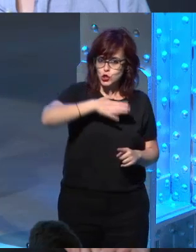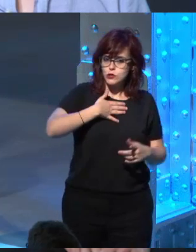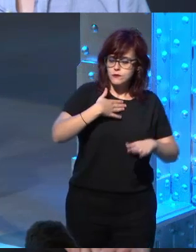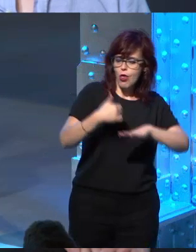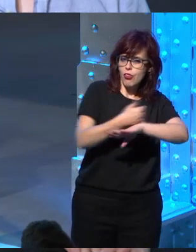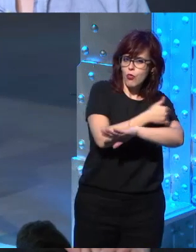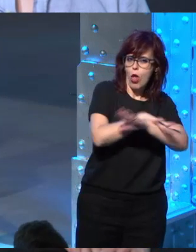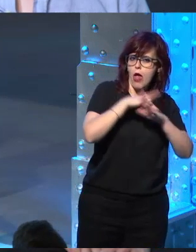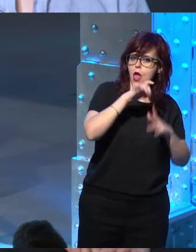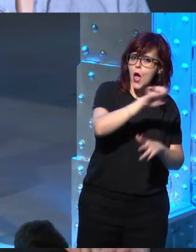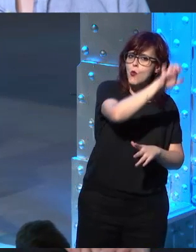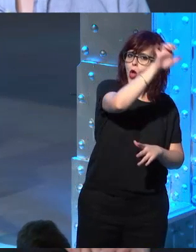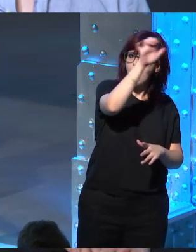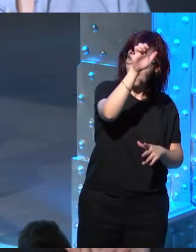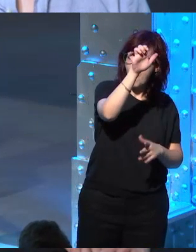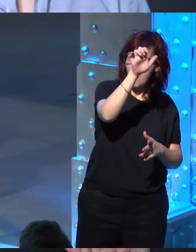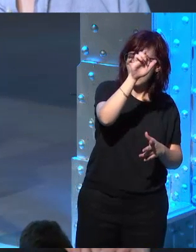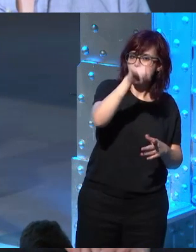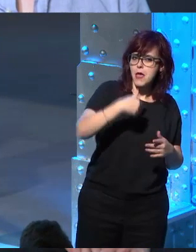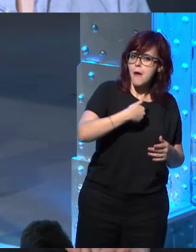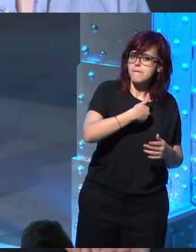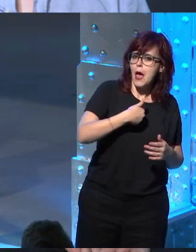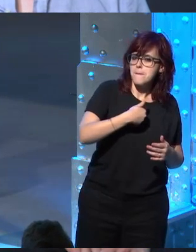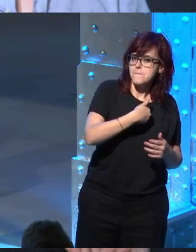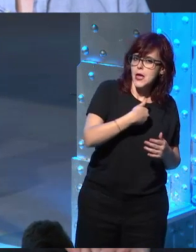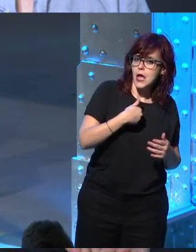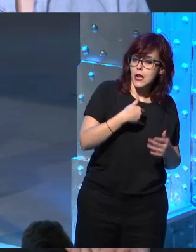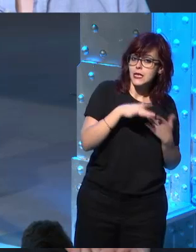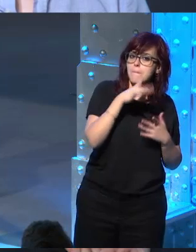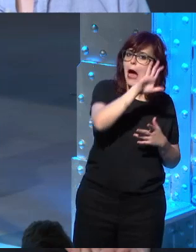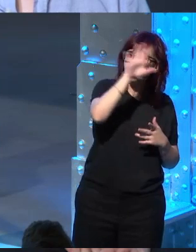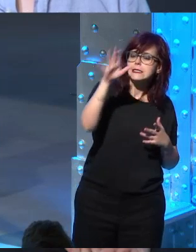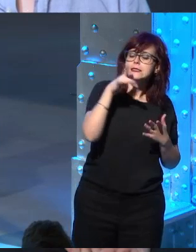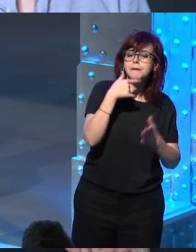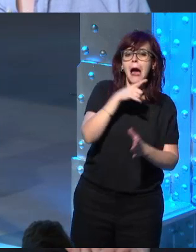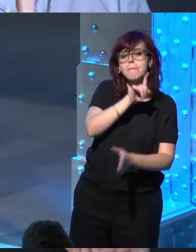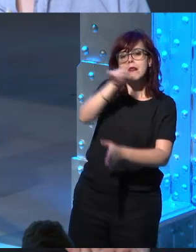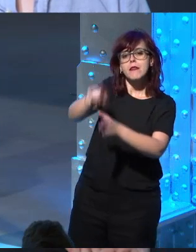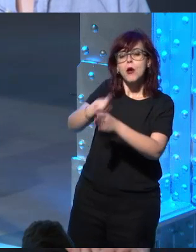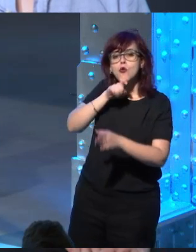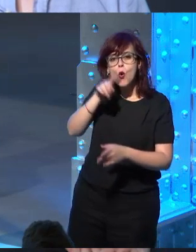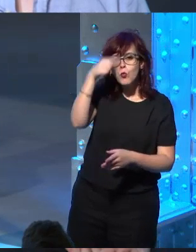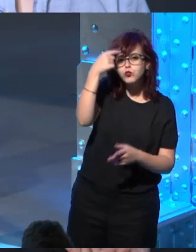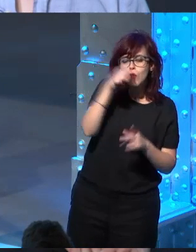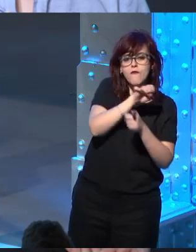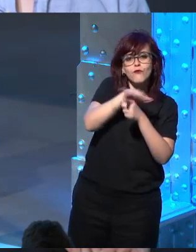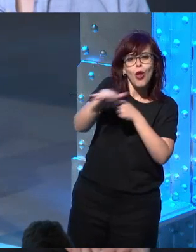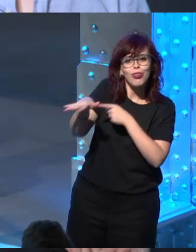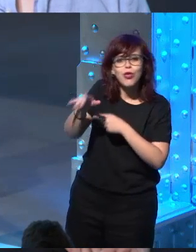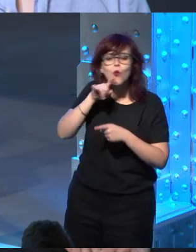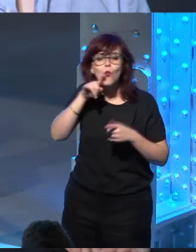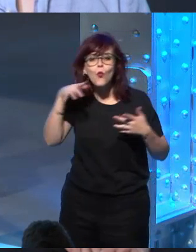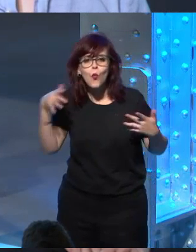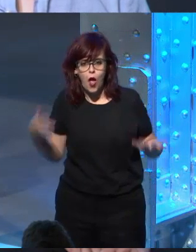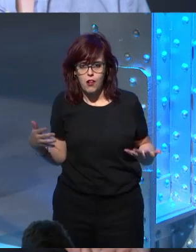ciudadanos europeos y el papel que habían tenido nuestros países y nuestras culturas, ¿no? En esa región. O sea,